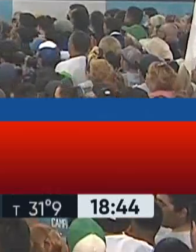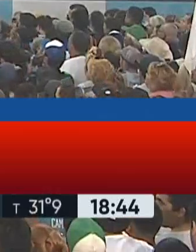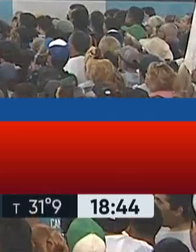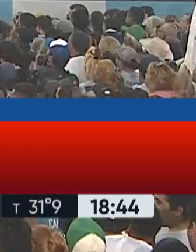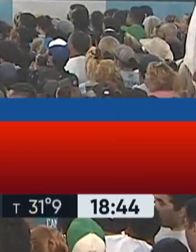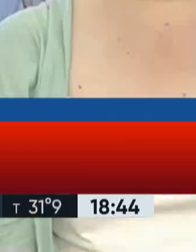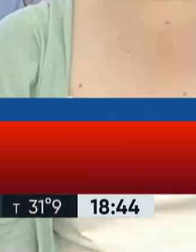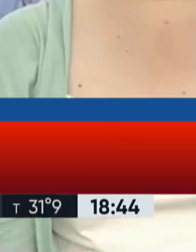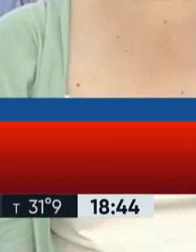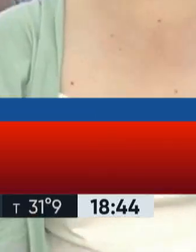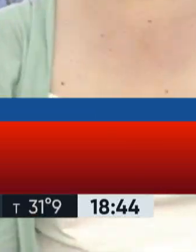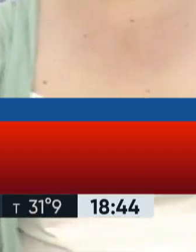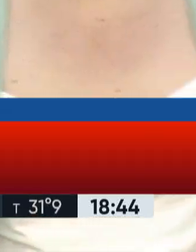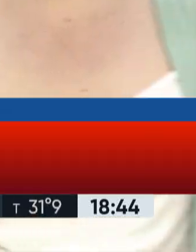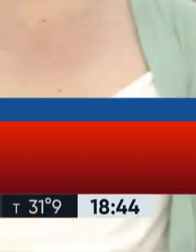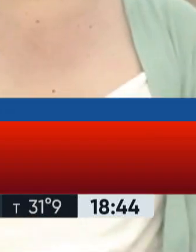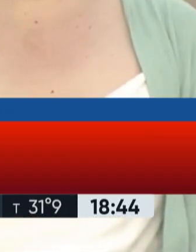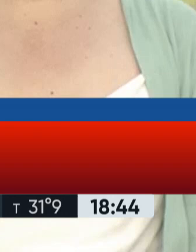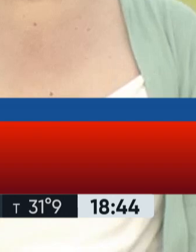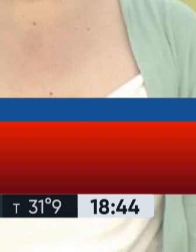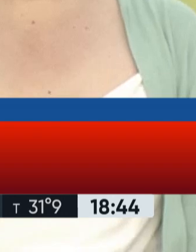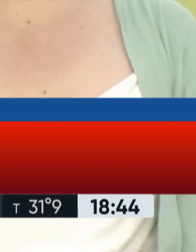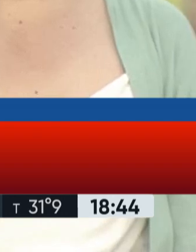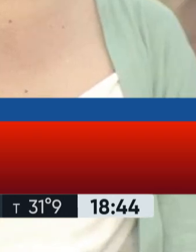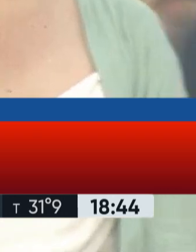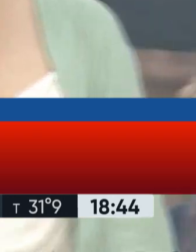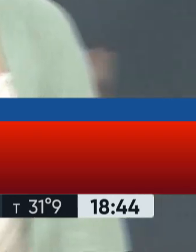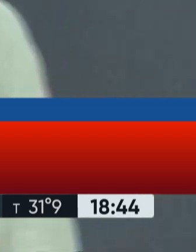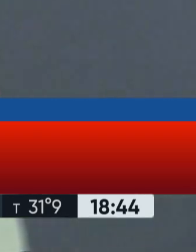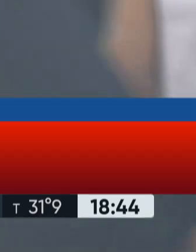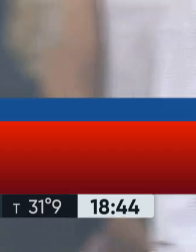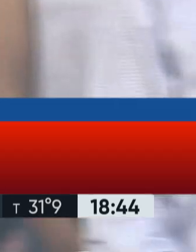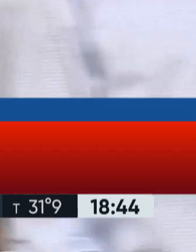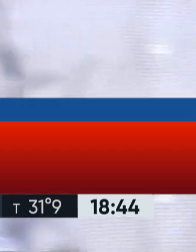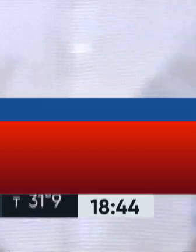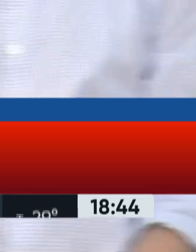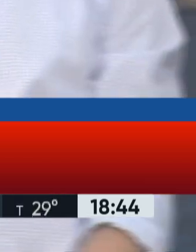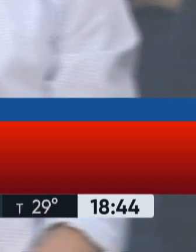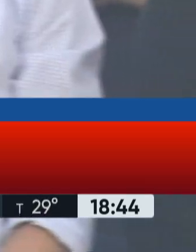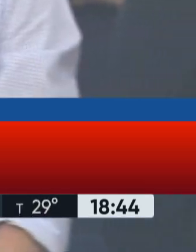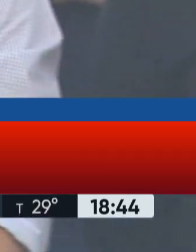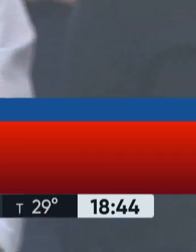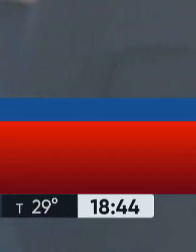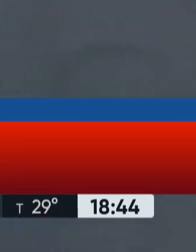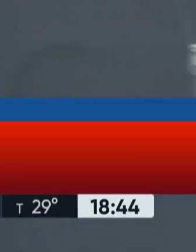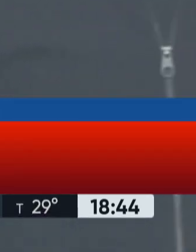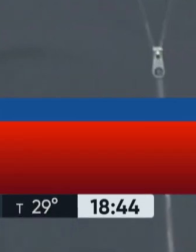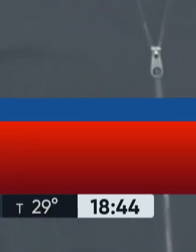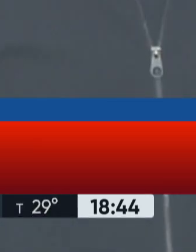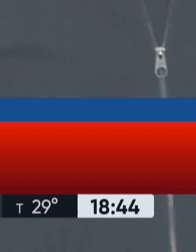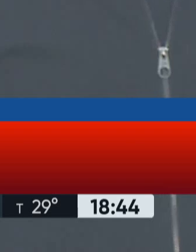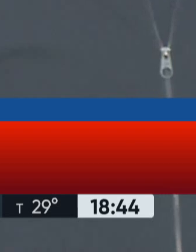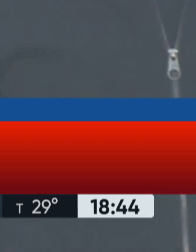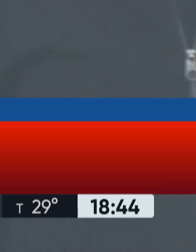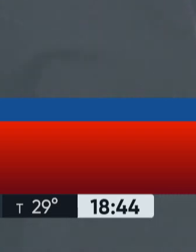porque cuando Néstor llegó, la Argentina había sufrido